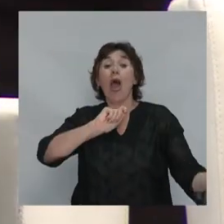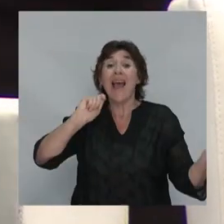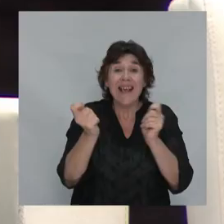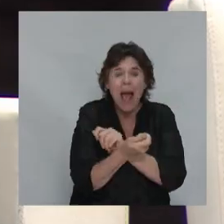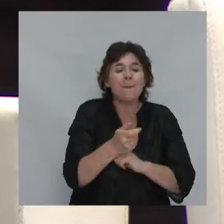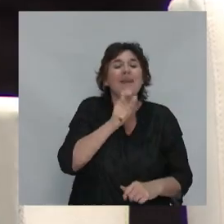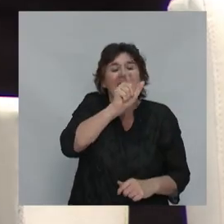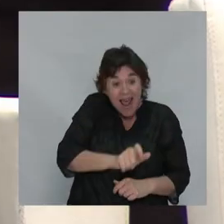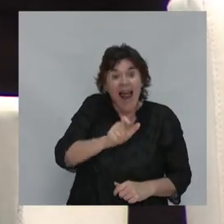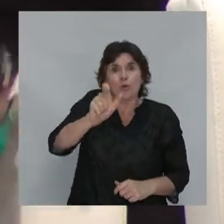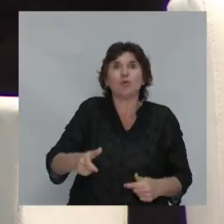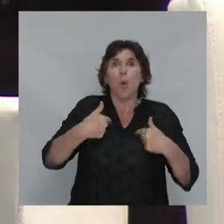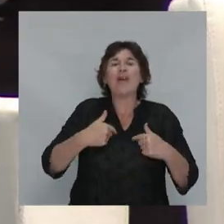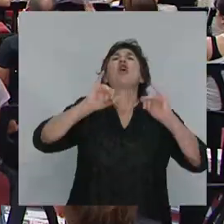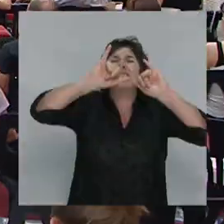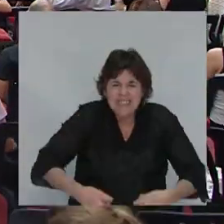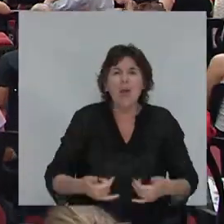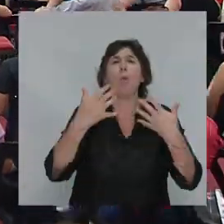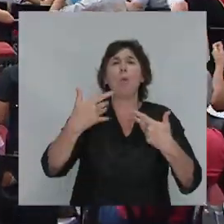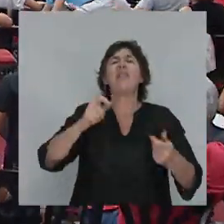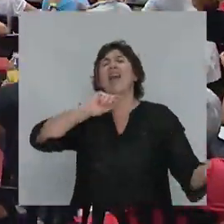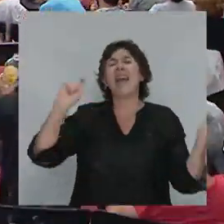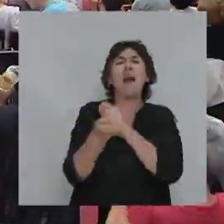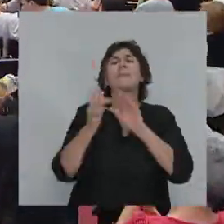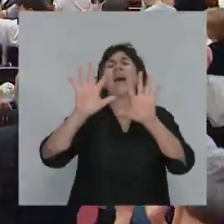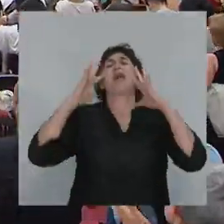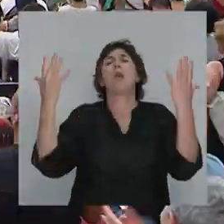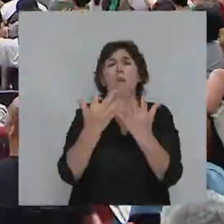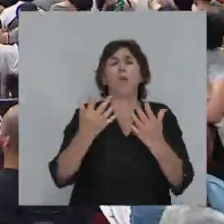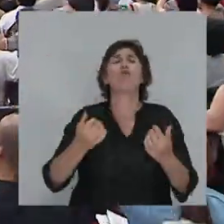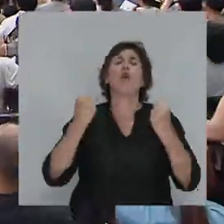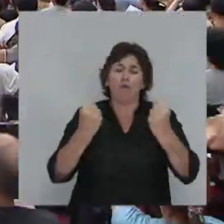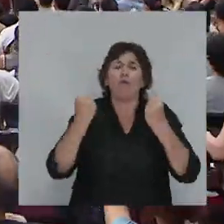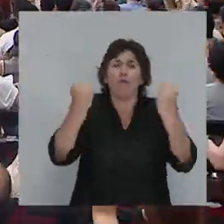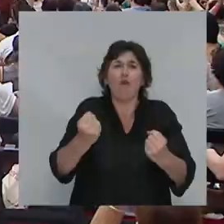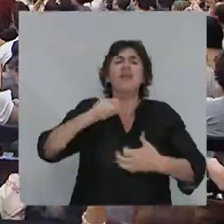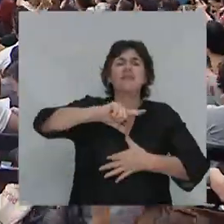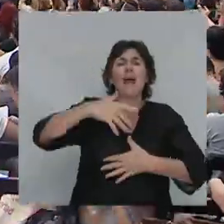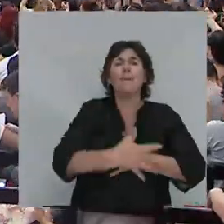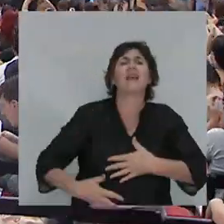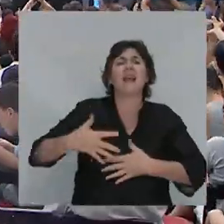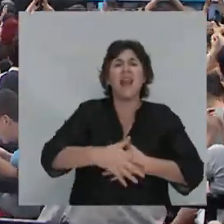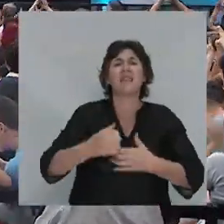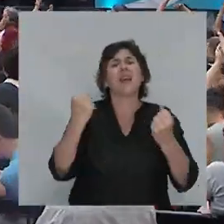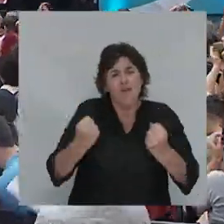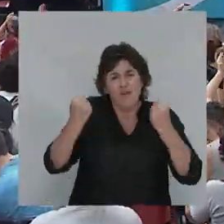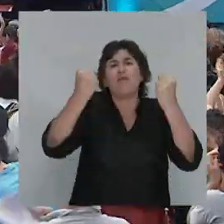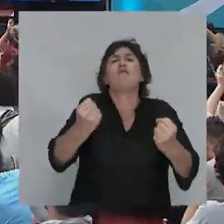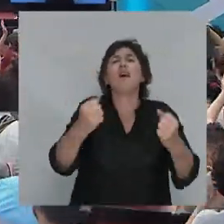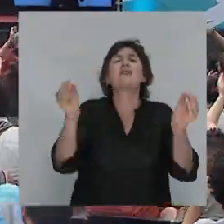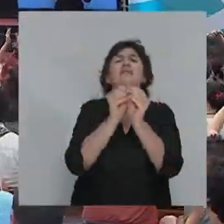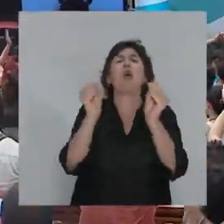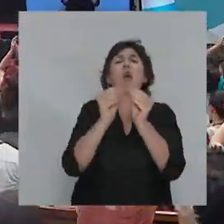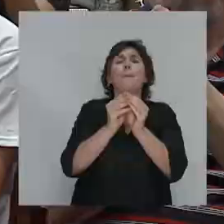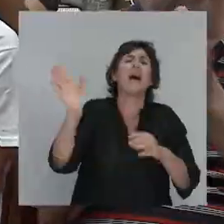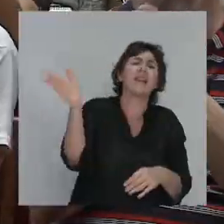sujetos que van a cambiar el mundo. Mucha fuerza, fuerza América Latina, Fuerza,